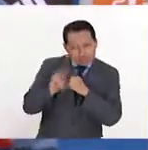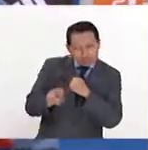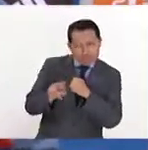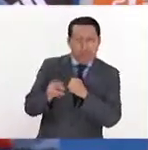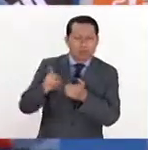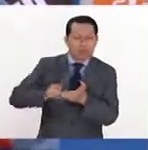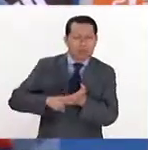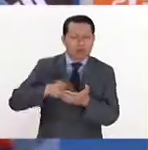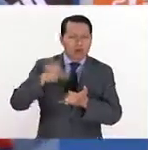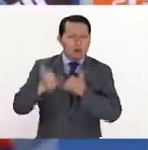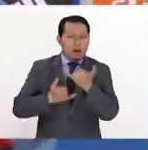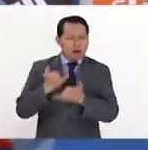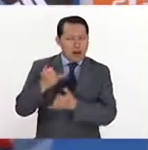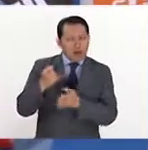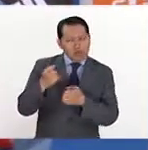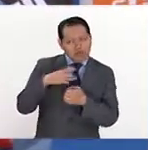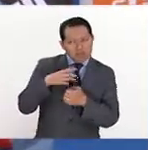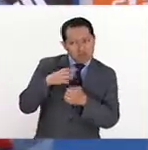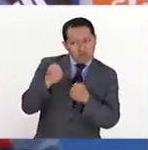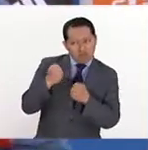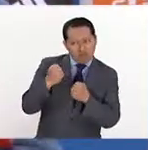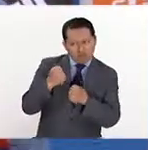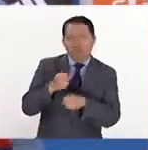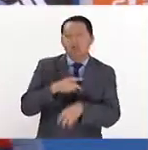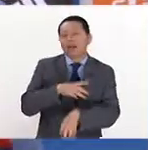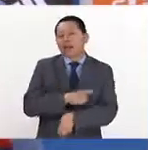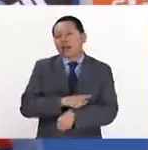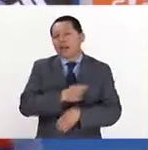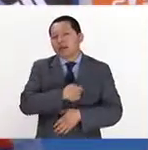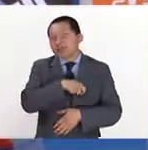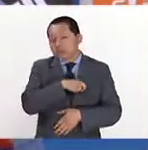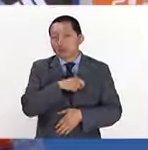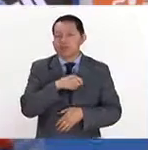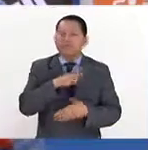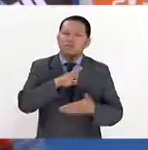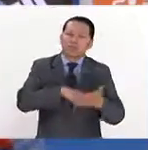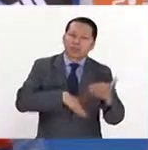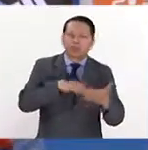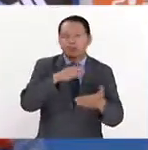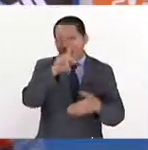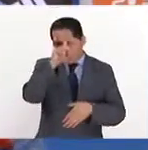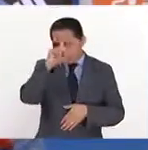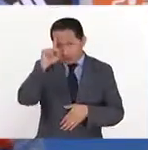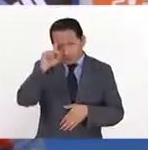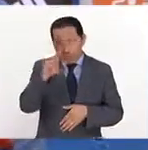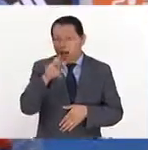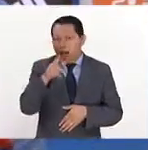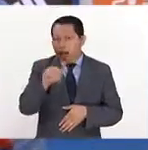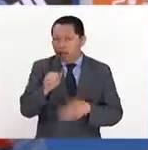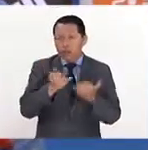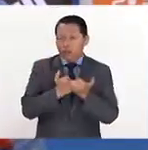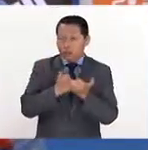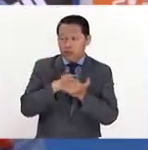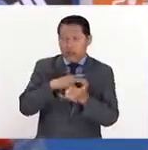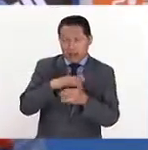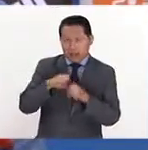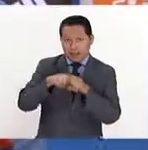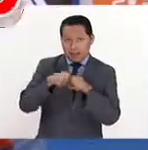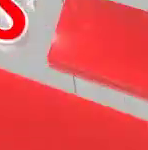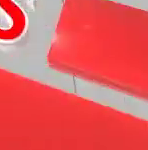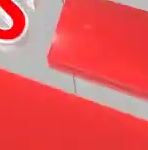grandes jugadores, que han jugado en la Liga Española, Barcelona, Real Madrid, Valencia, incluso en la Selección Nacional Española.